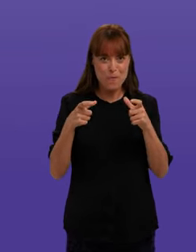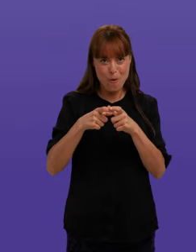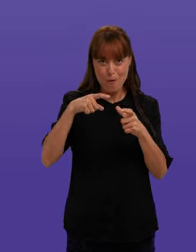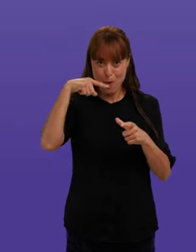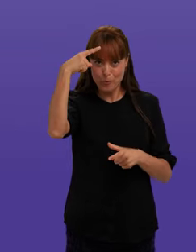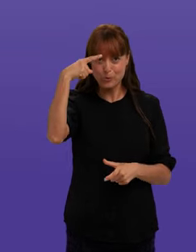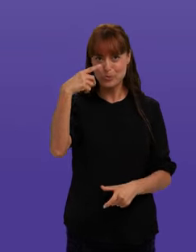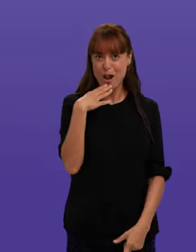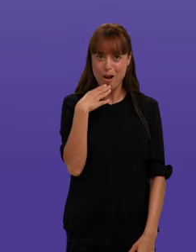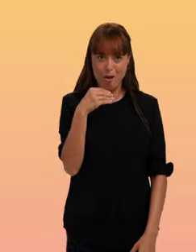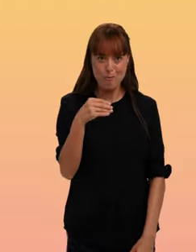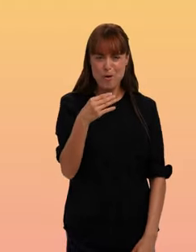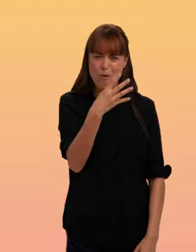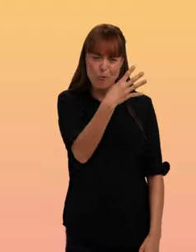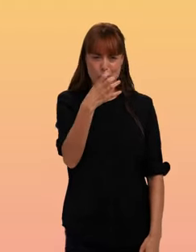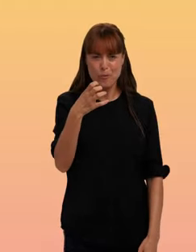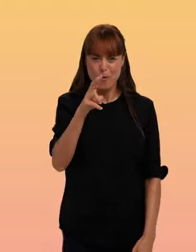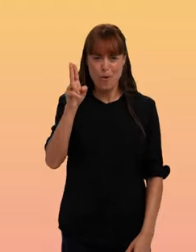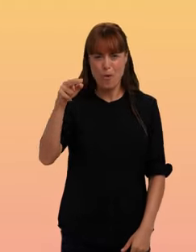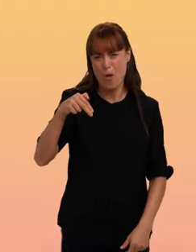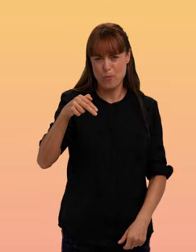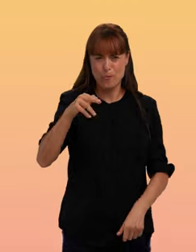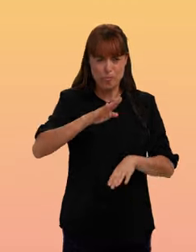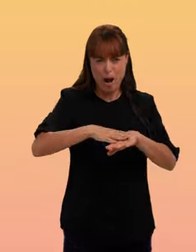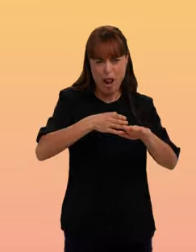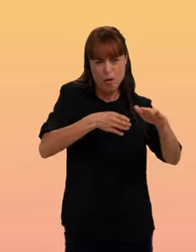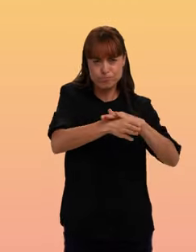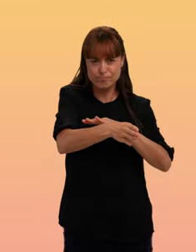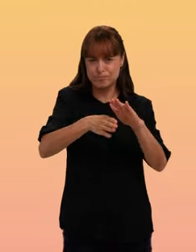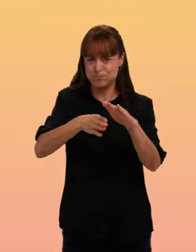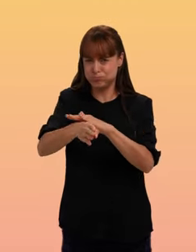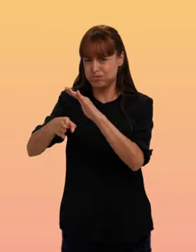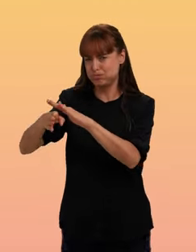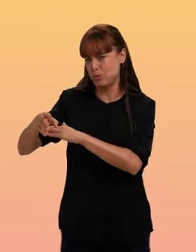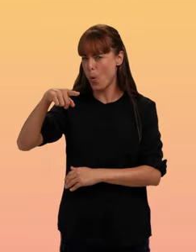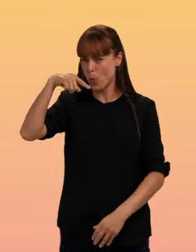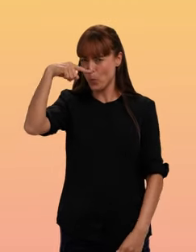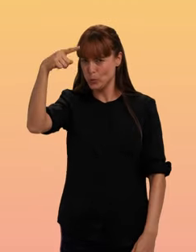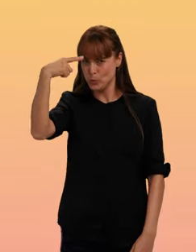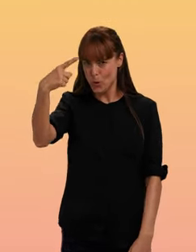bono cultural sobre 400 euros dan para mucho